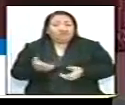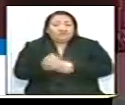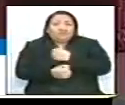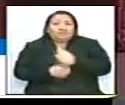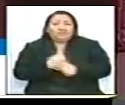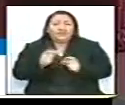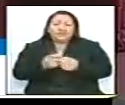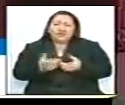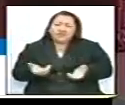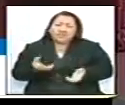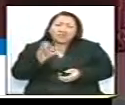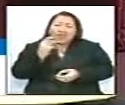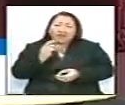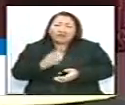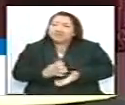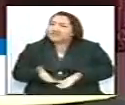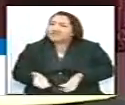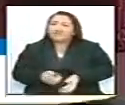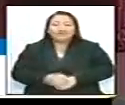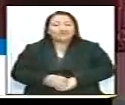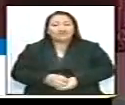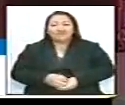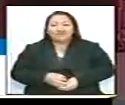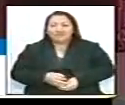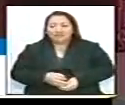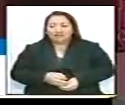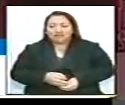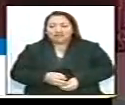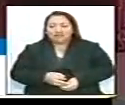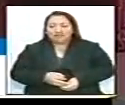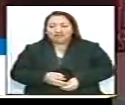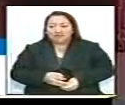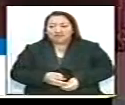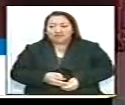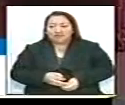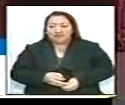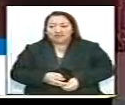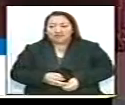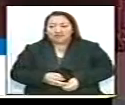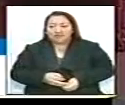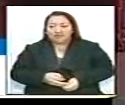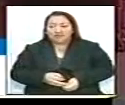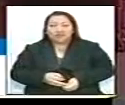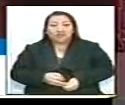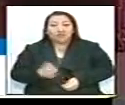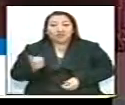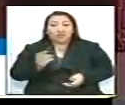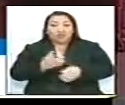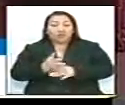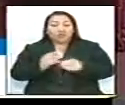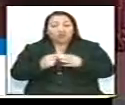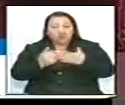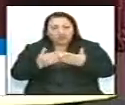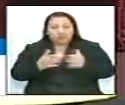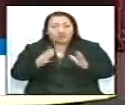en el Congreso. O sea, si no debió entrar por apertura